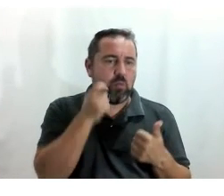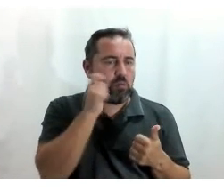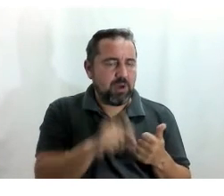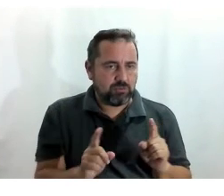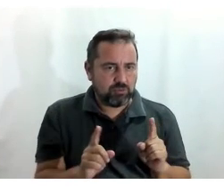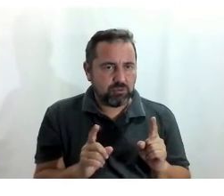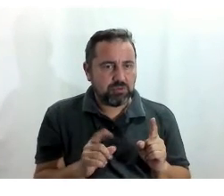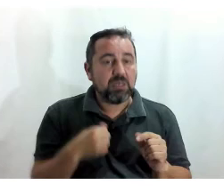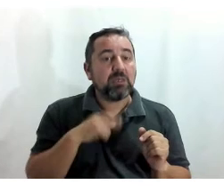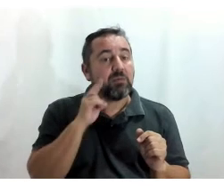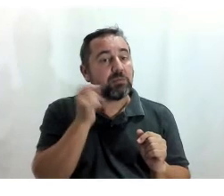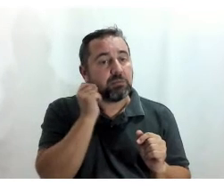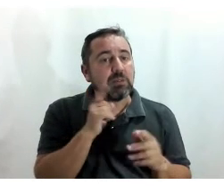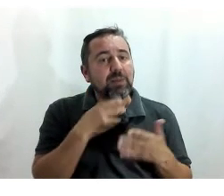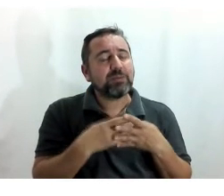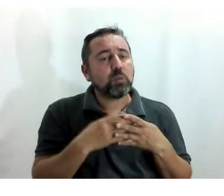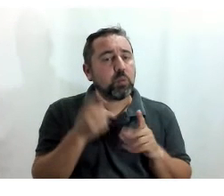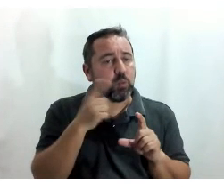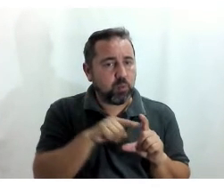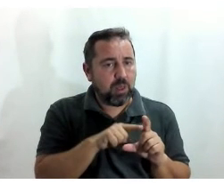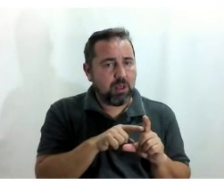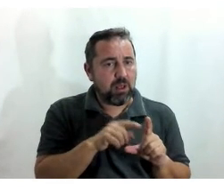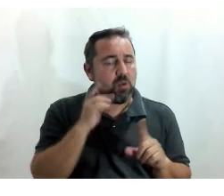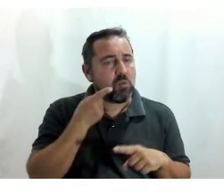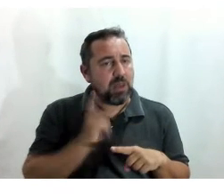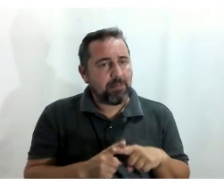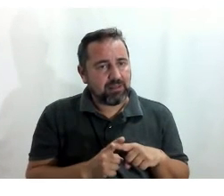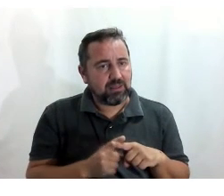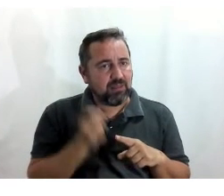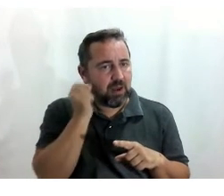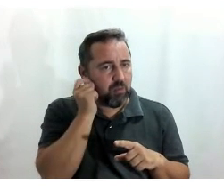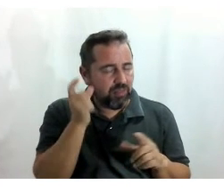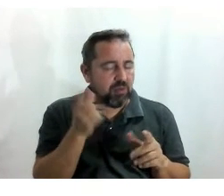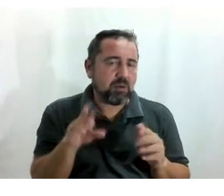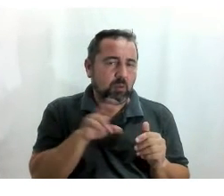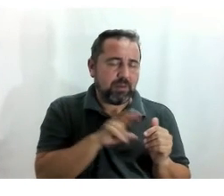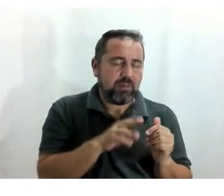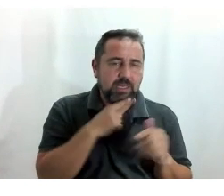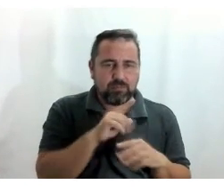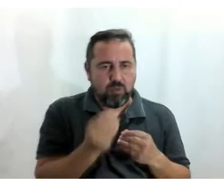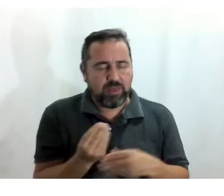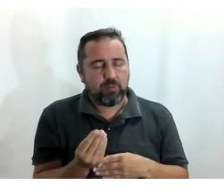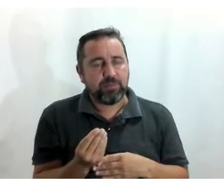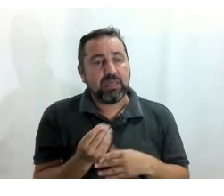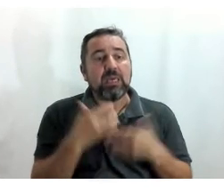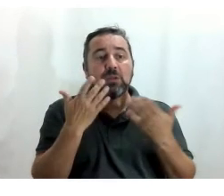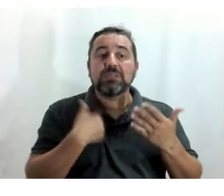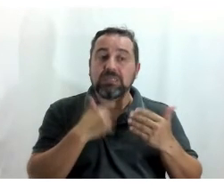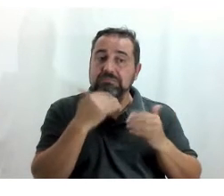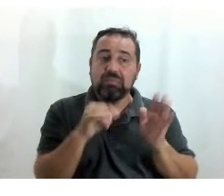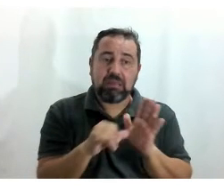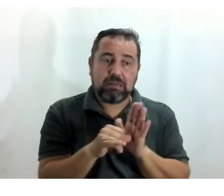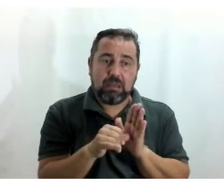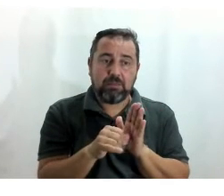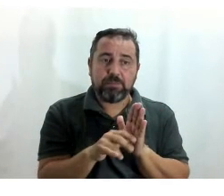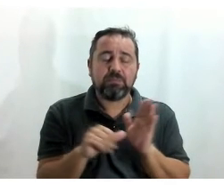vio que recuperaban la estructura y parte de la audición en este modelo. Con lo cual estamos bastante